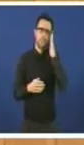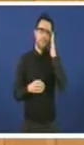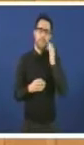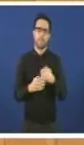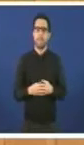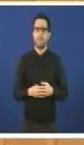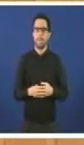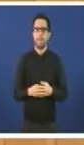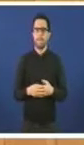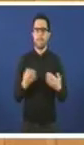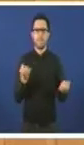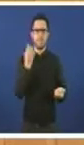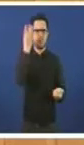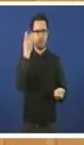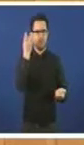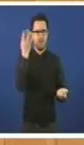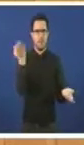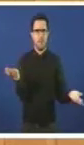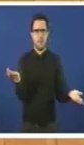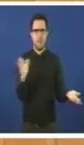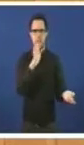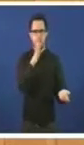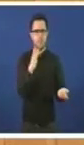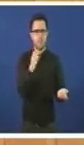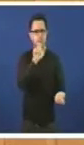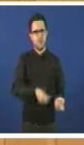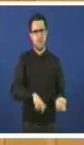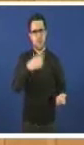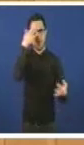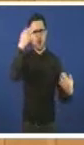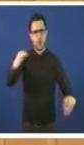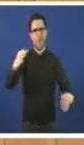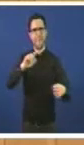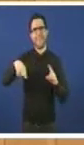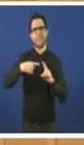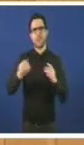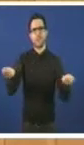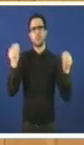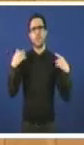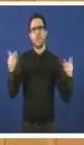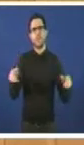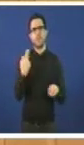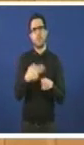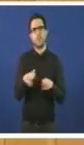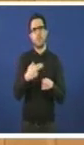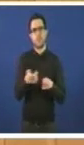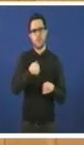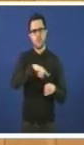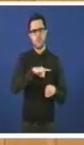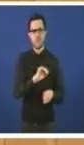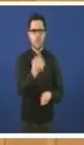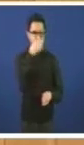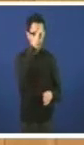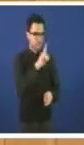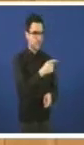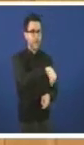y absurda por una razón muy simple por mera coherencia y por mera responsabilidad de política que nosotros tenemos es que no sé si ustedes ha tenido